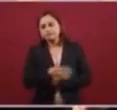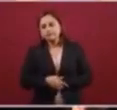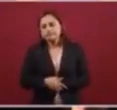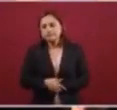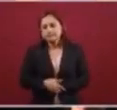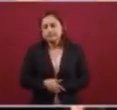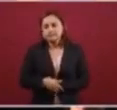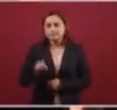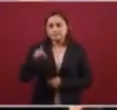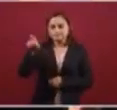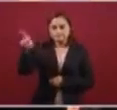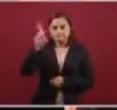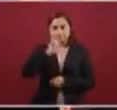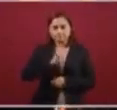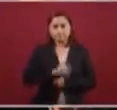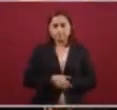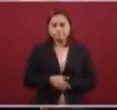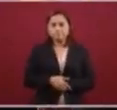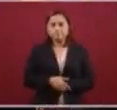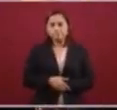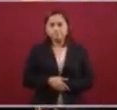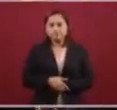la compañía